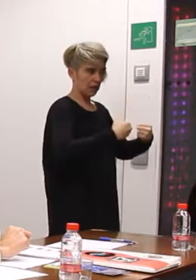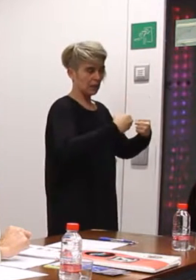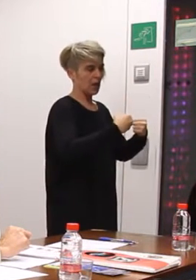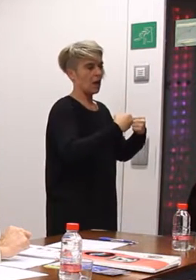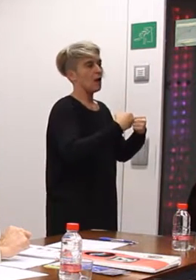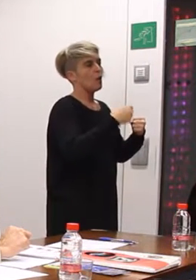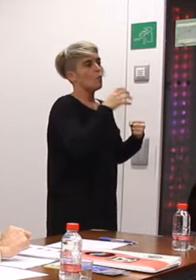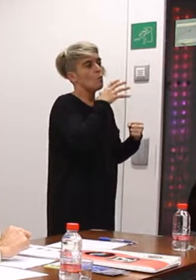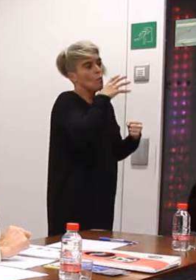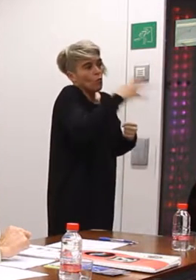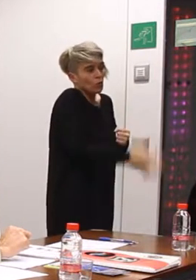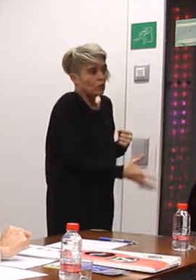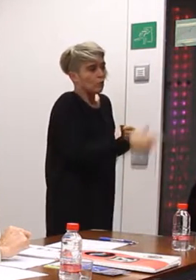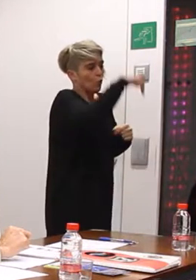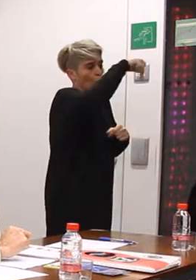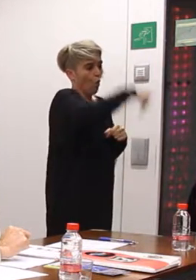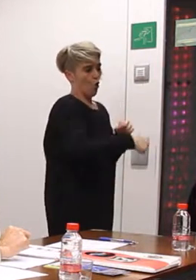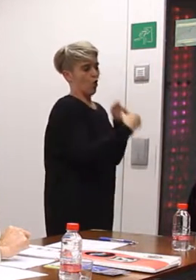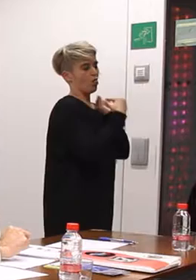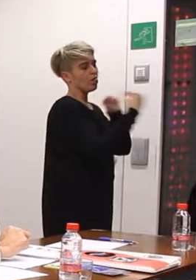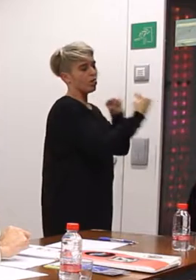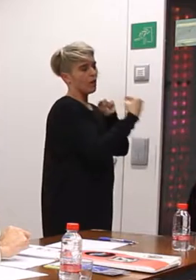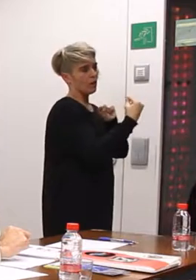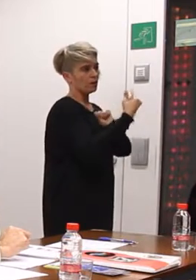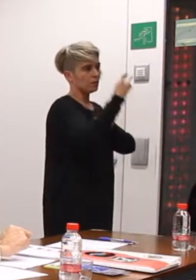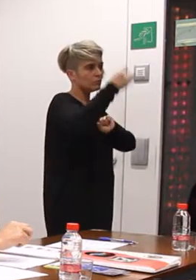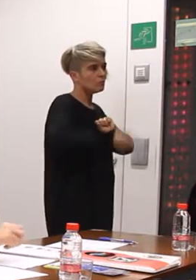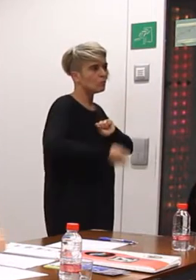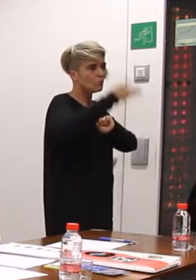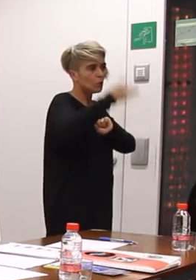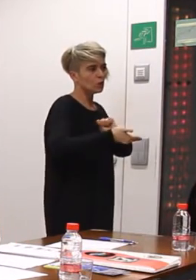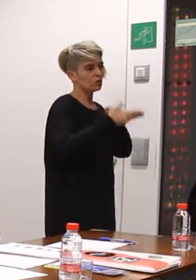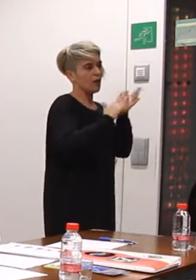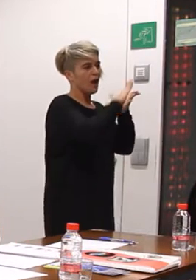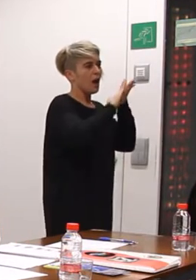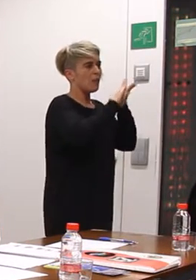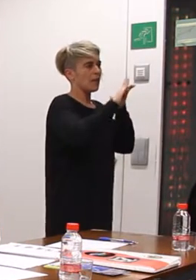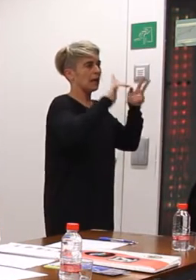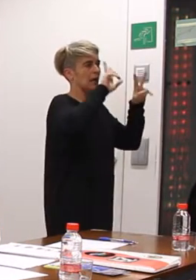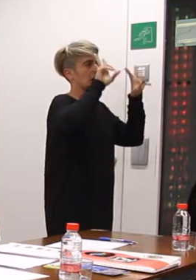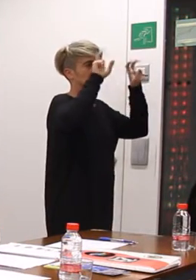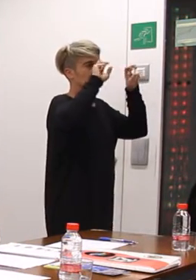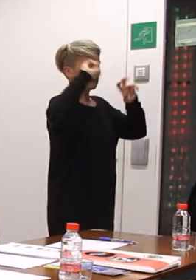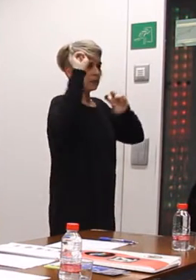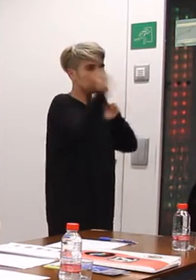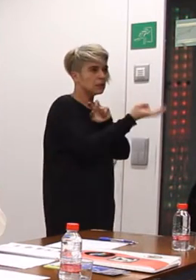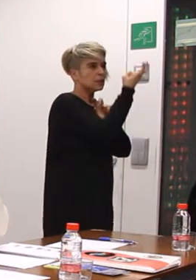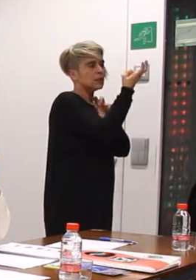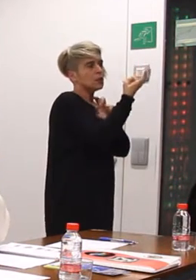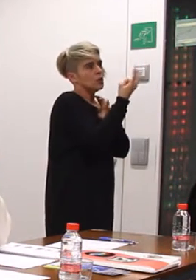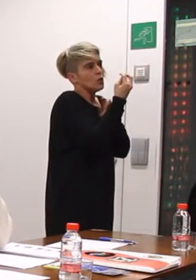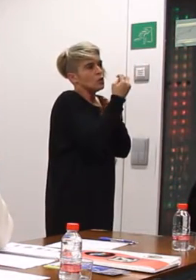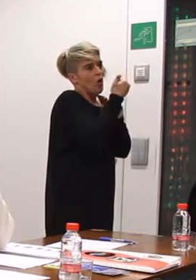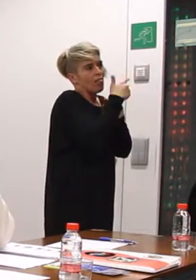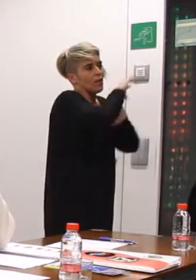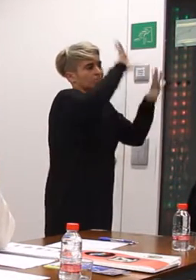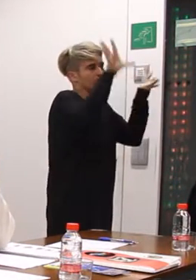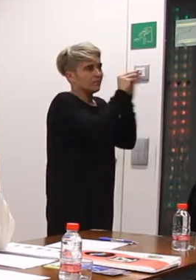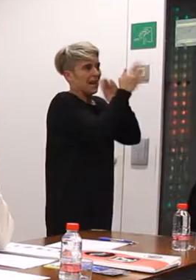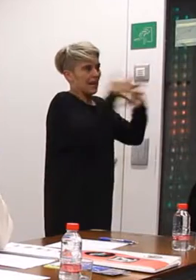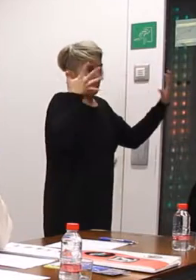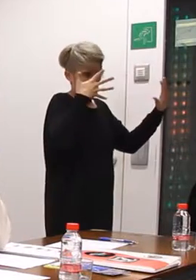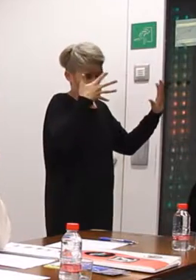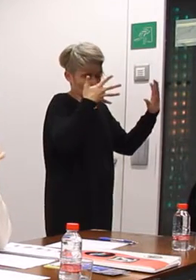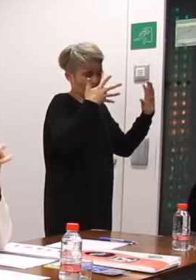debate importante, es un debate que habla de muchas cuestiones que voy a tratar de hacer así como un recorrido rápido para